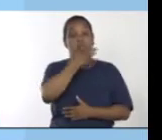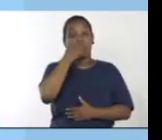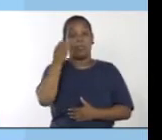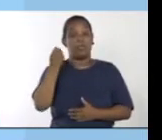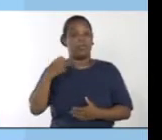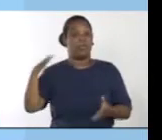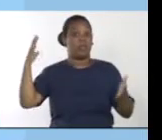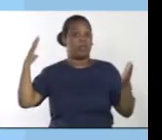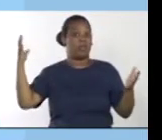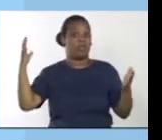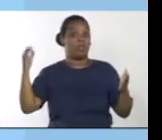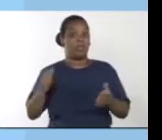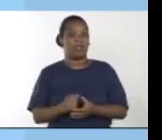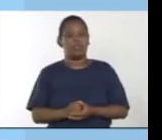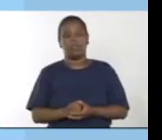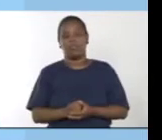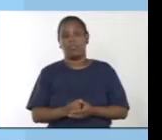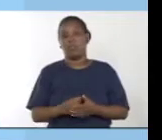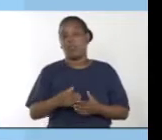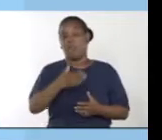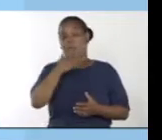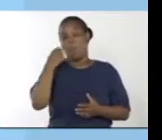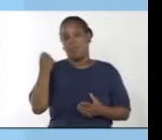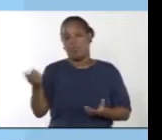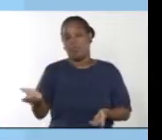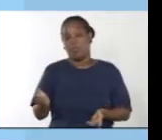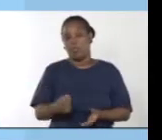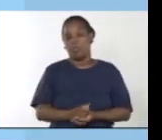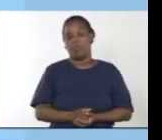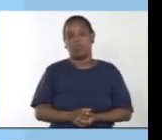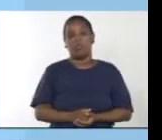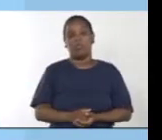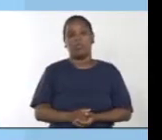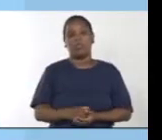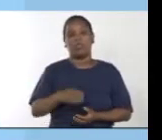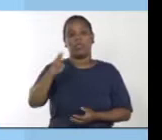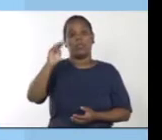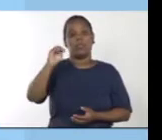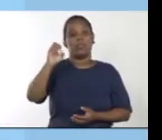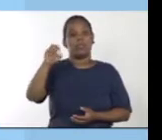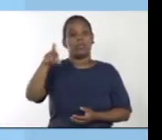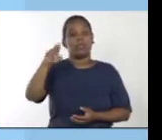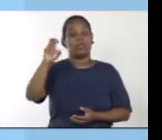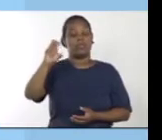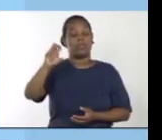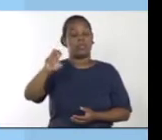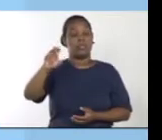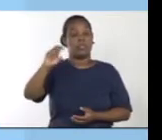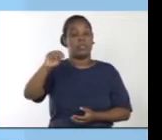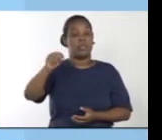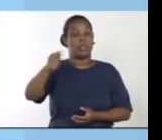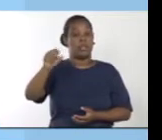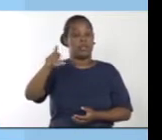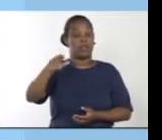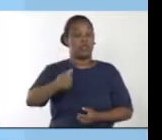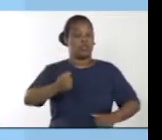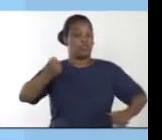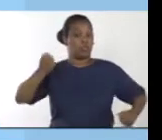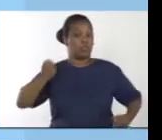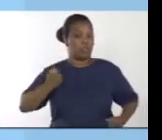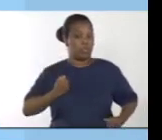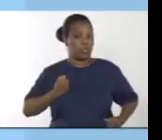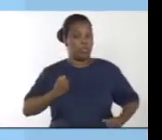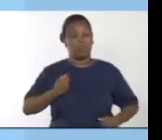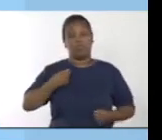grande, desamparo, abandono. Y mercenario es un soldado que sirve en la guerra a